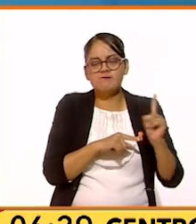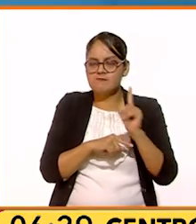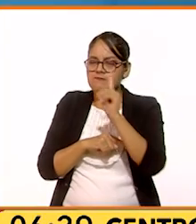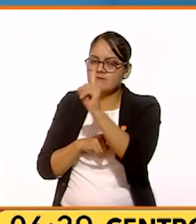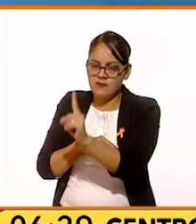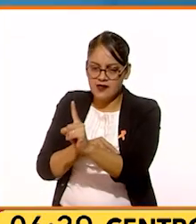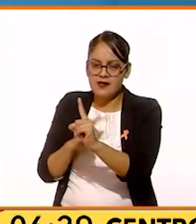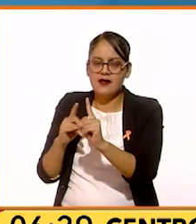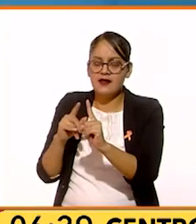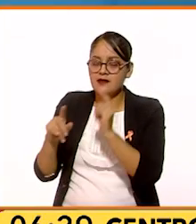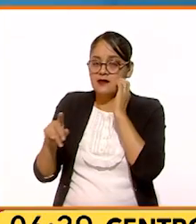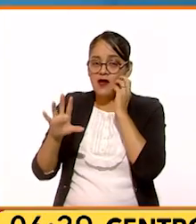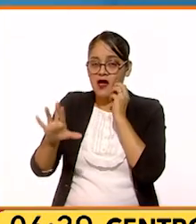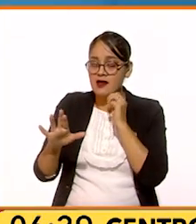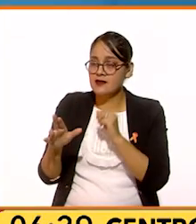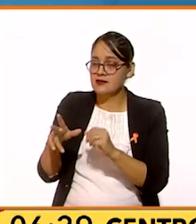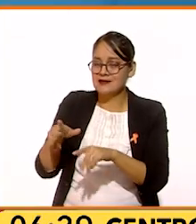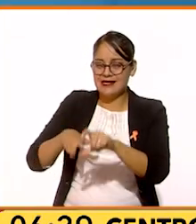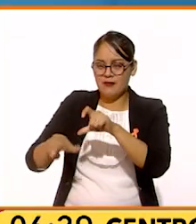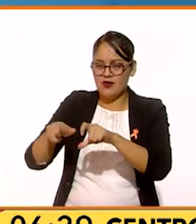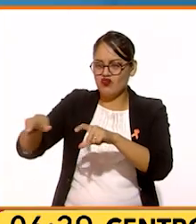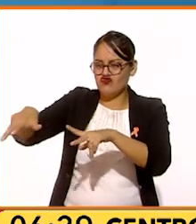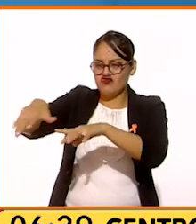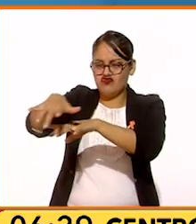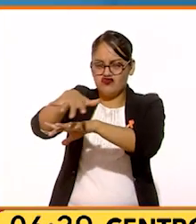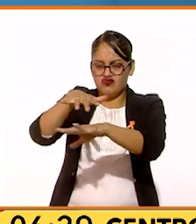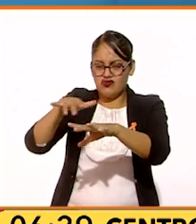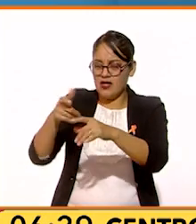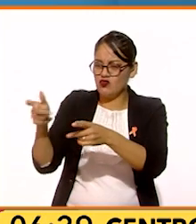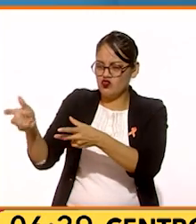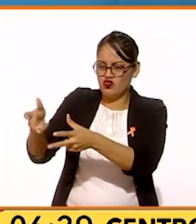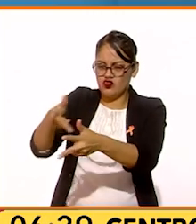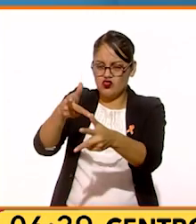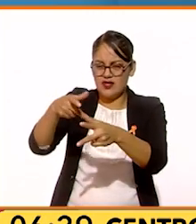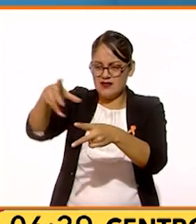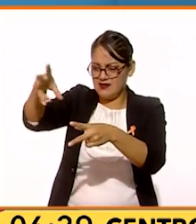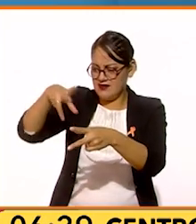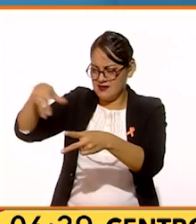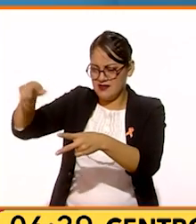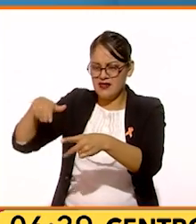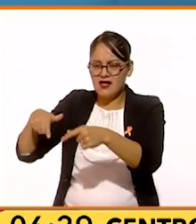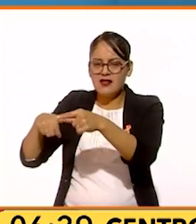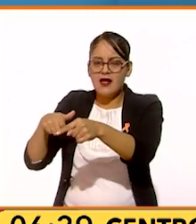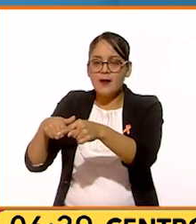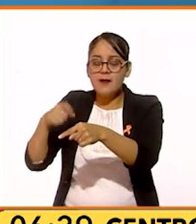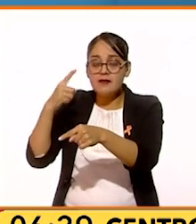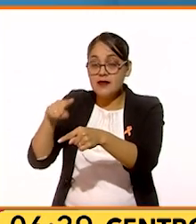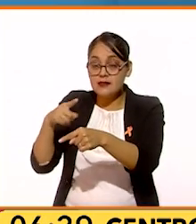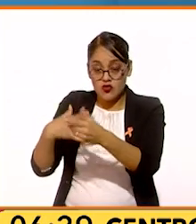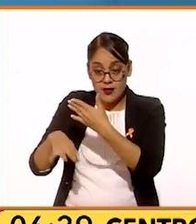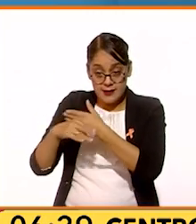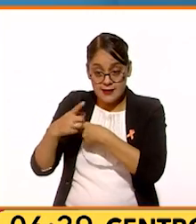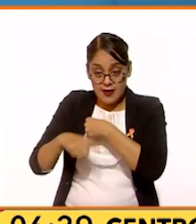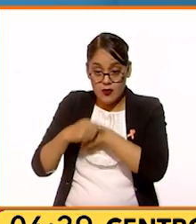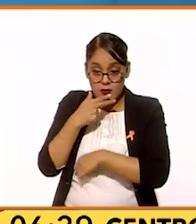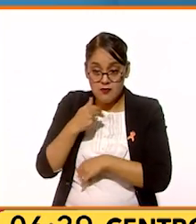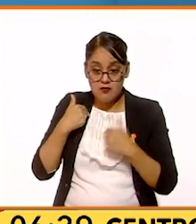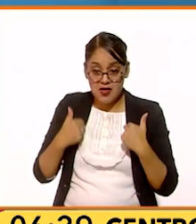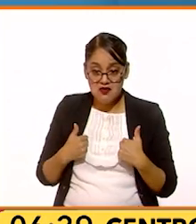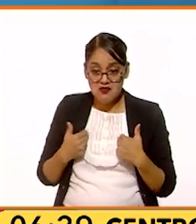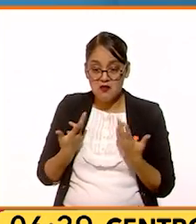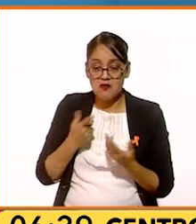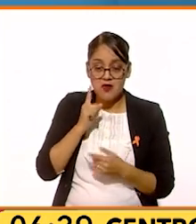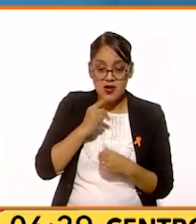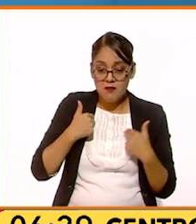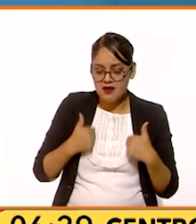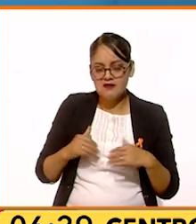y no hacen daño para el consumo humano, no contaminan el agua ni generan ningún riesgo